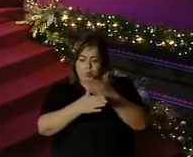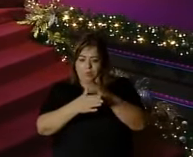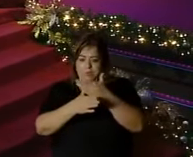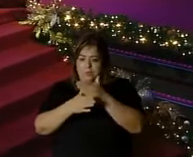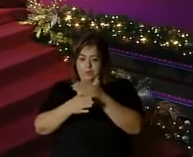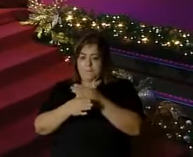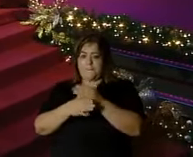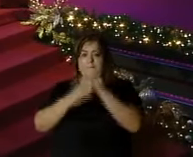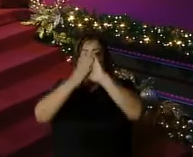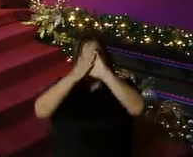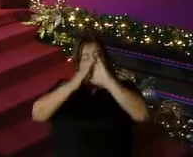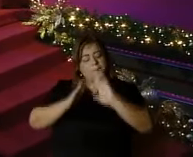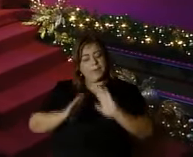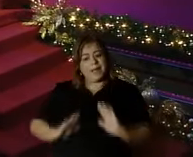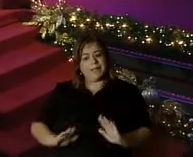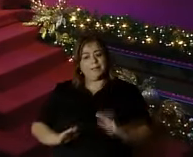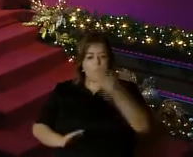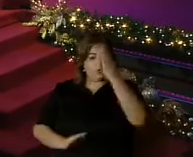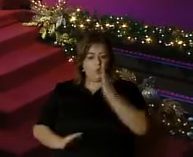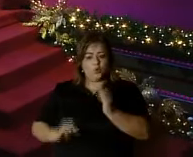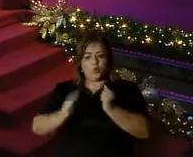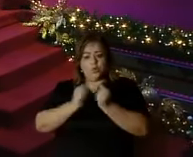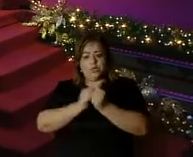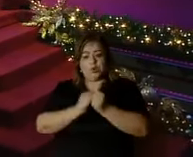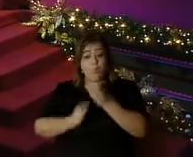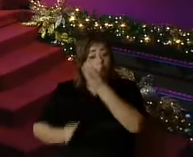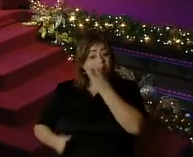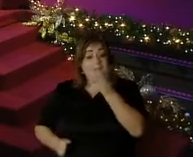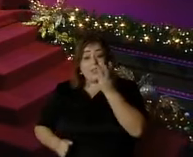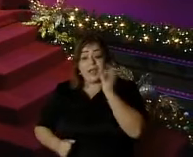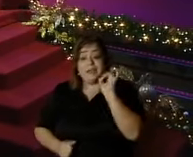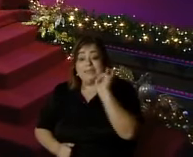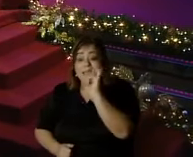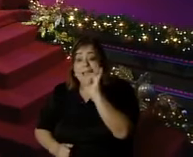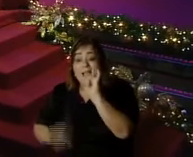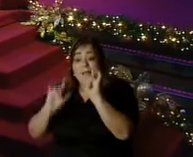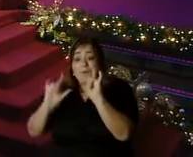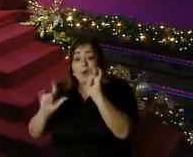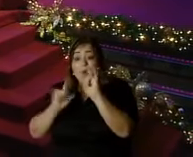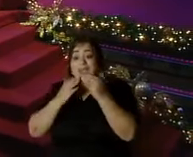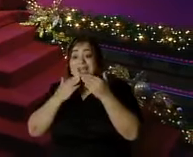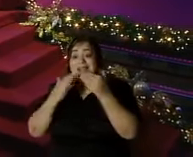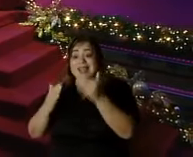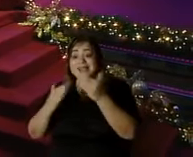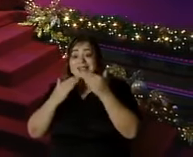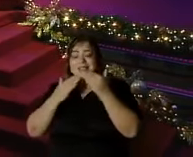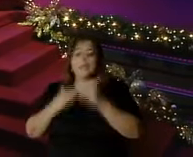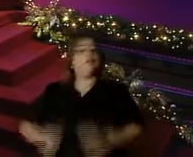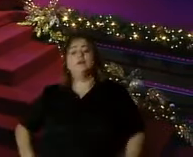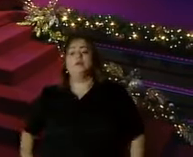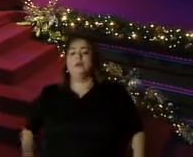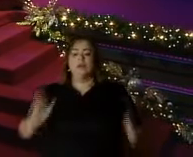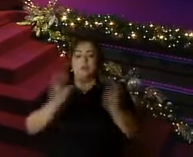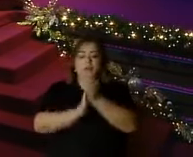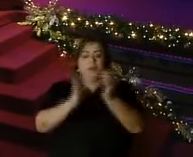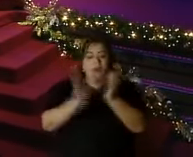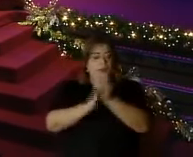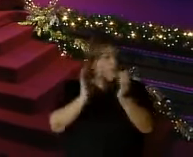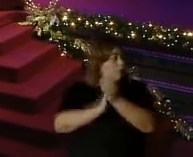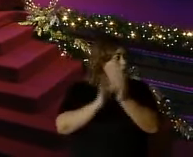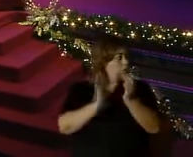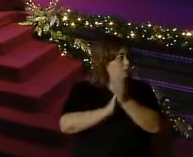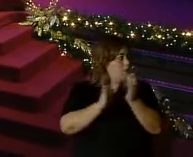paz de Dios sea con todos. Pastora, te amo. Te amo y gracias, gracias, gracias.